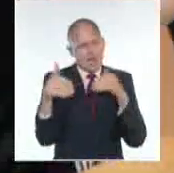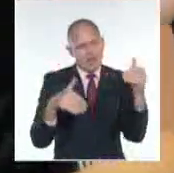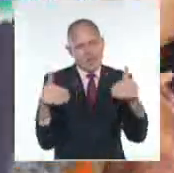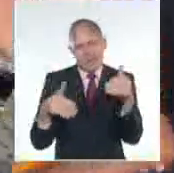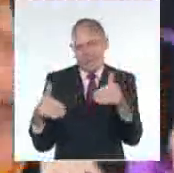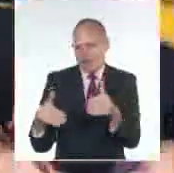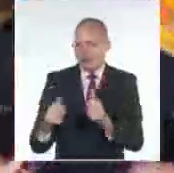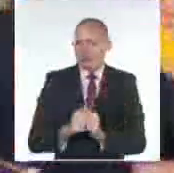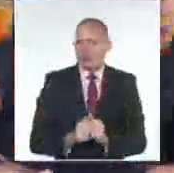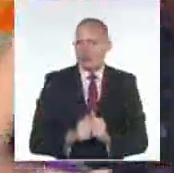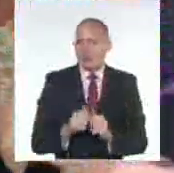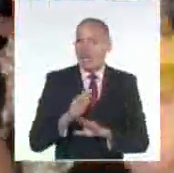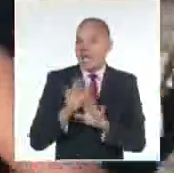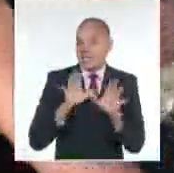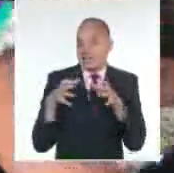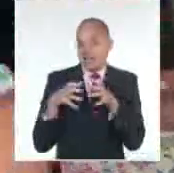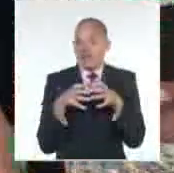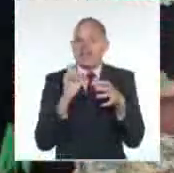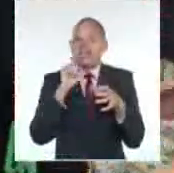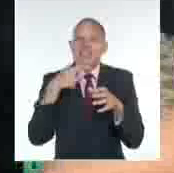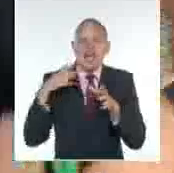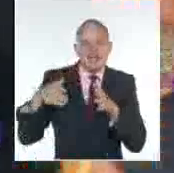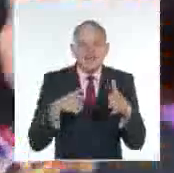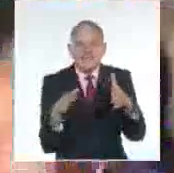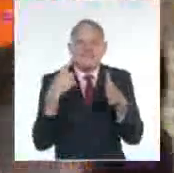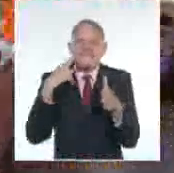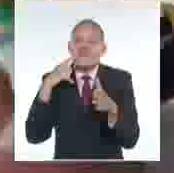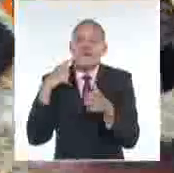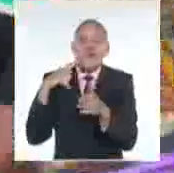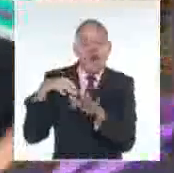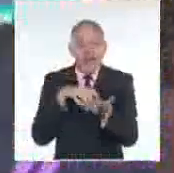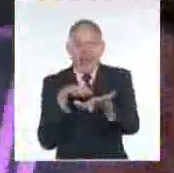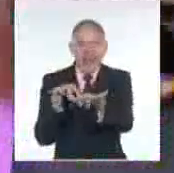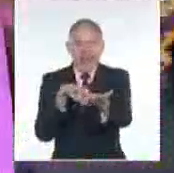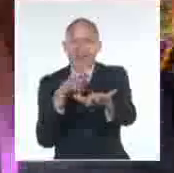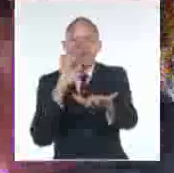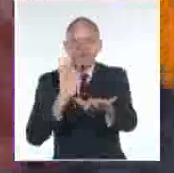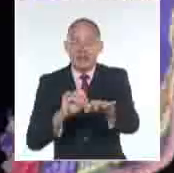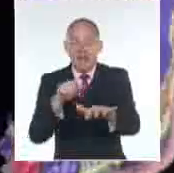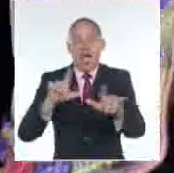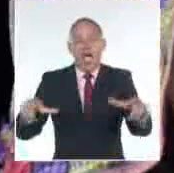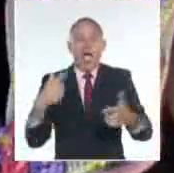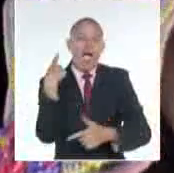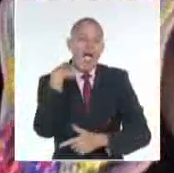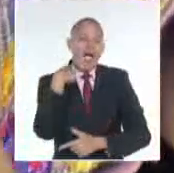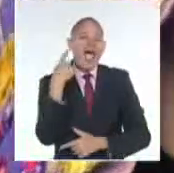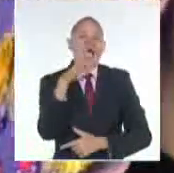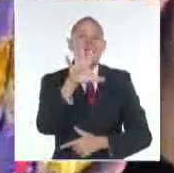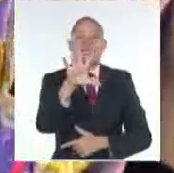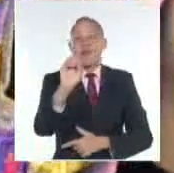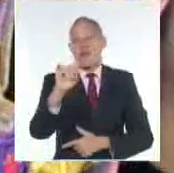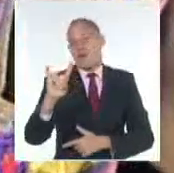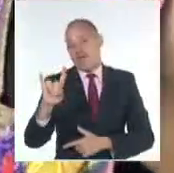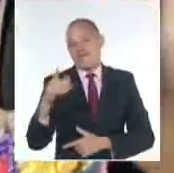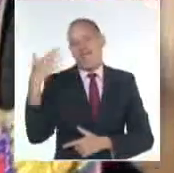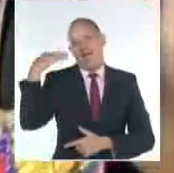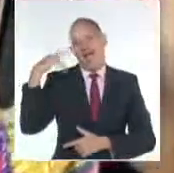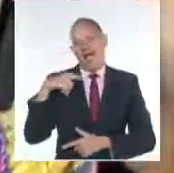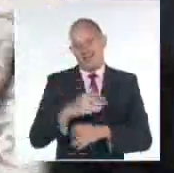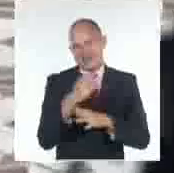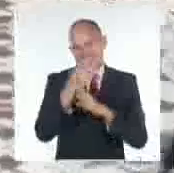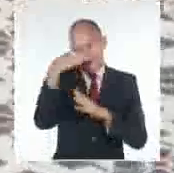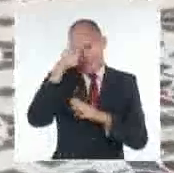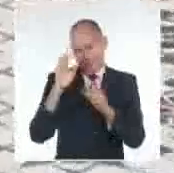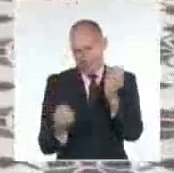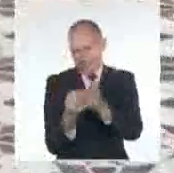avenida Victoriano Garzón como uno de los obsequios a Santiago por los 509 años de la fundación de la villa. Rubier Mesa